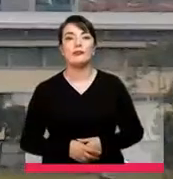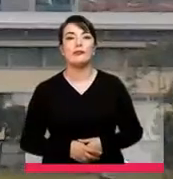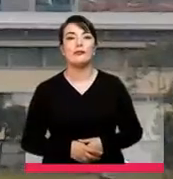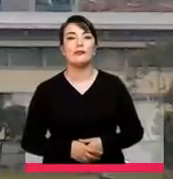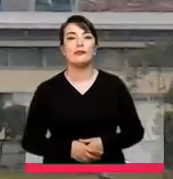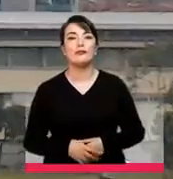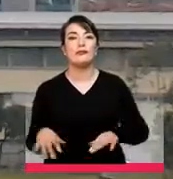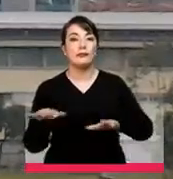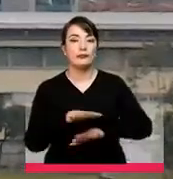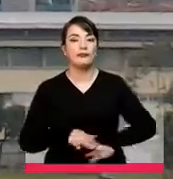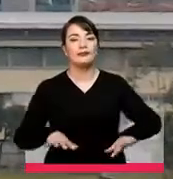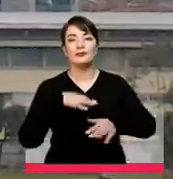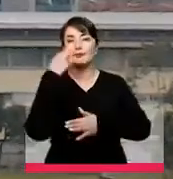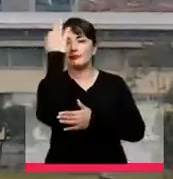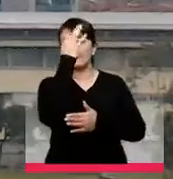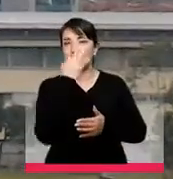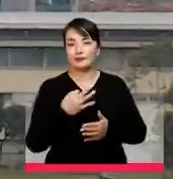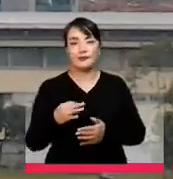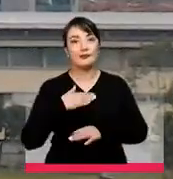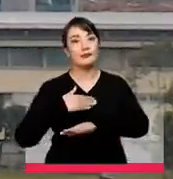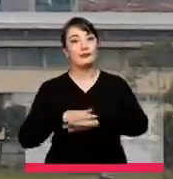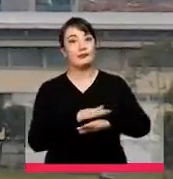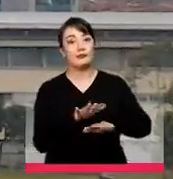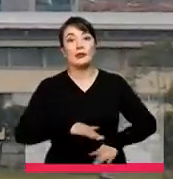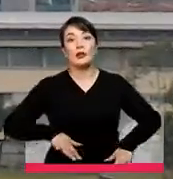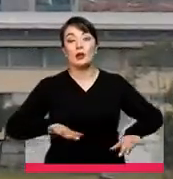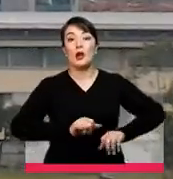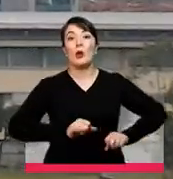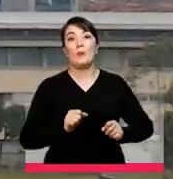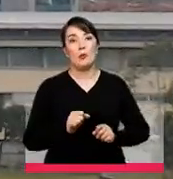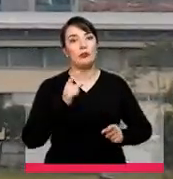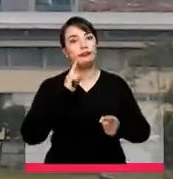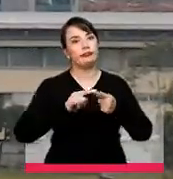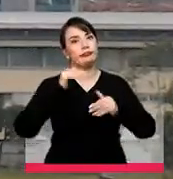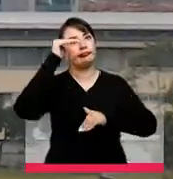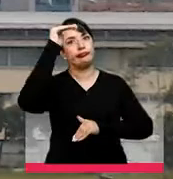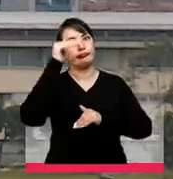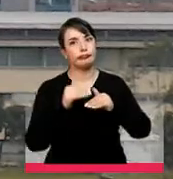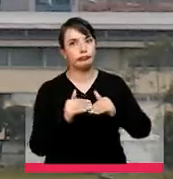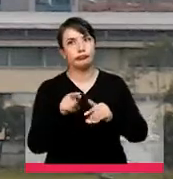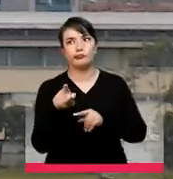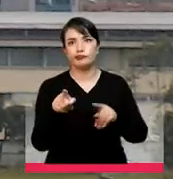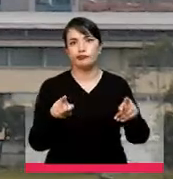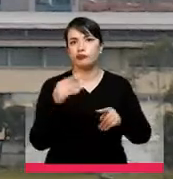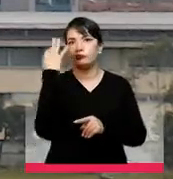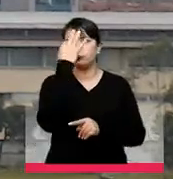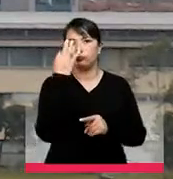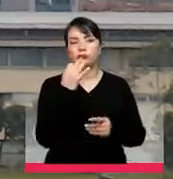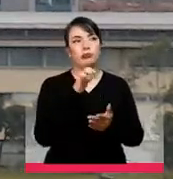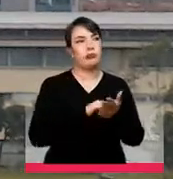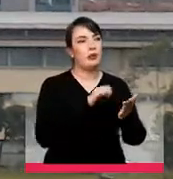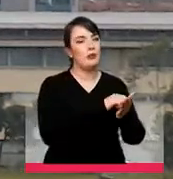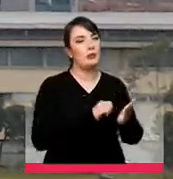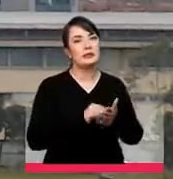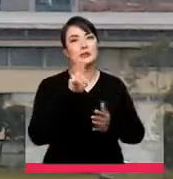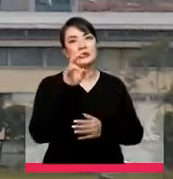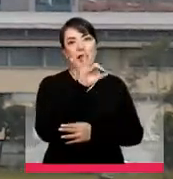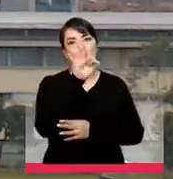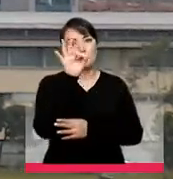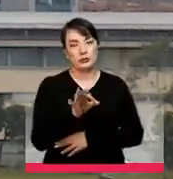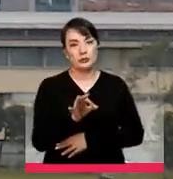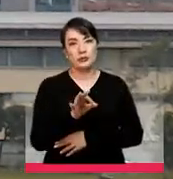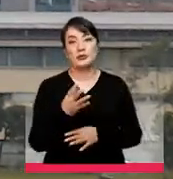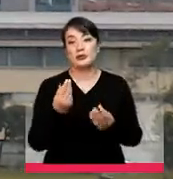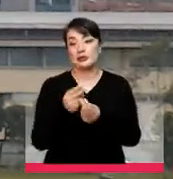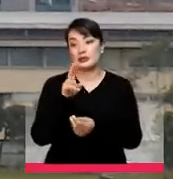El sector de cosméticos señaló que Bogotá es la ciudad donde más ha disminuido el consumo de productos de maquillaje en cerca de un 7%. Este